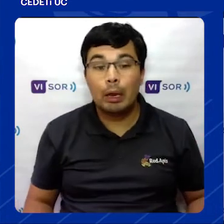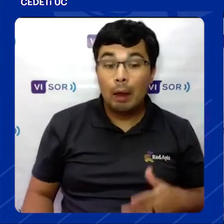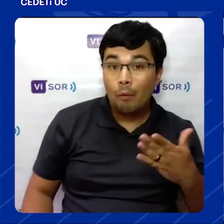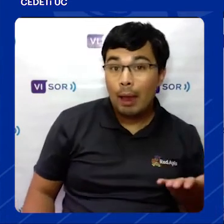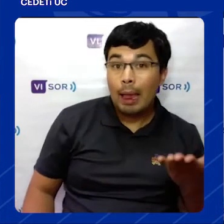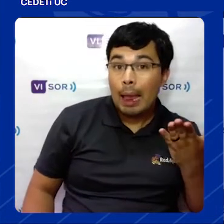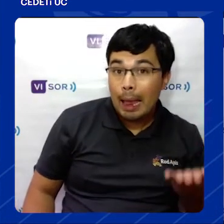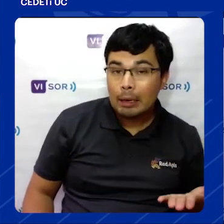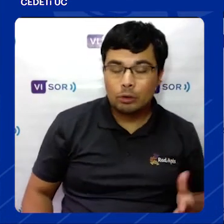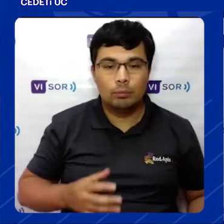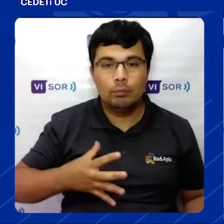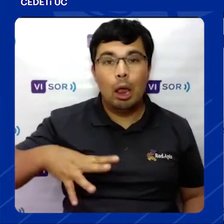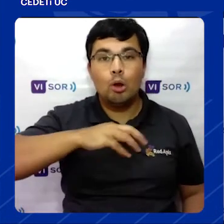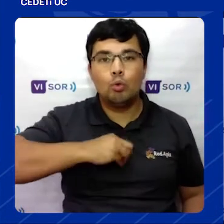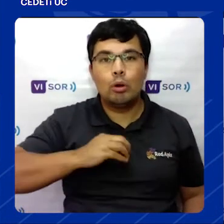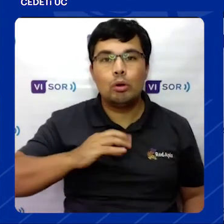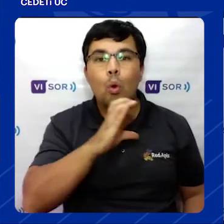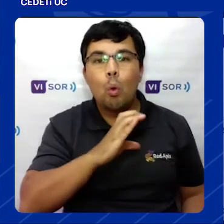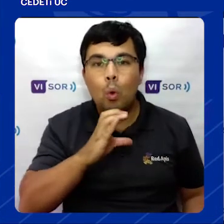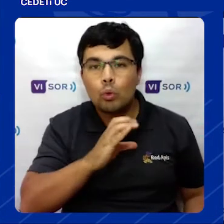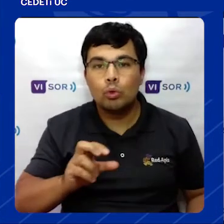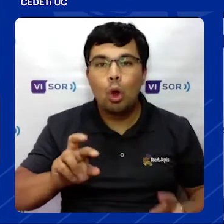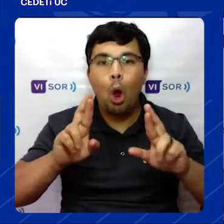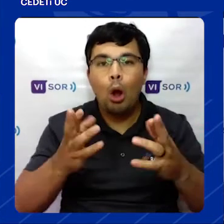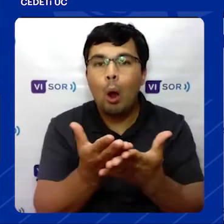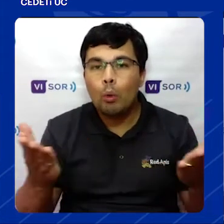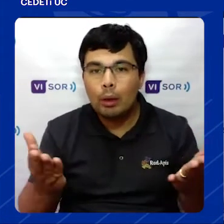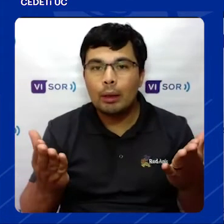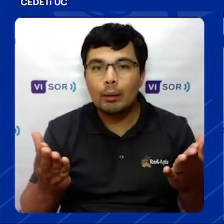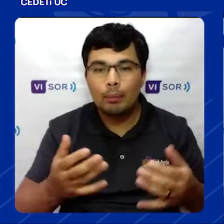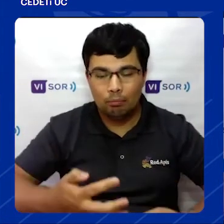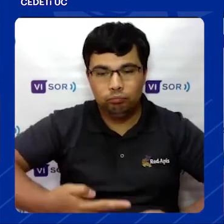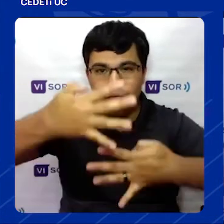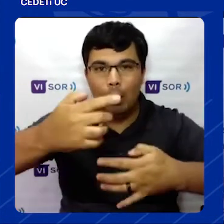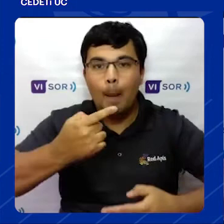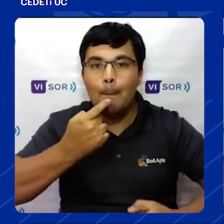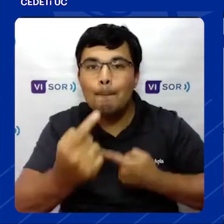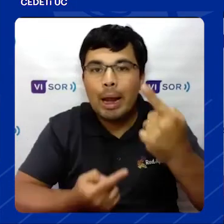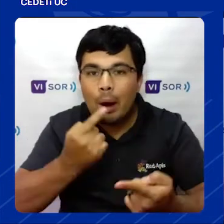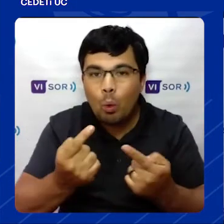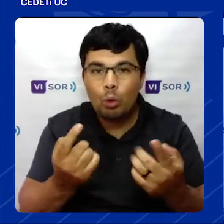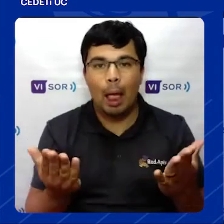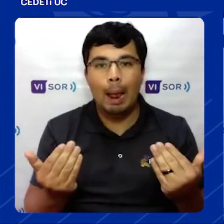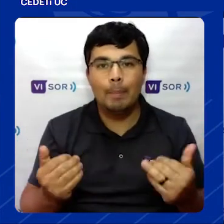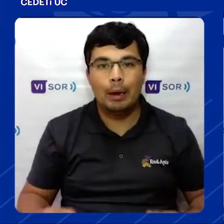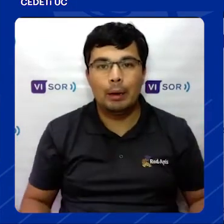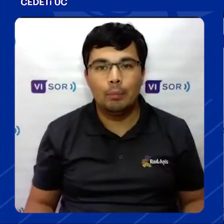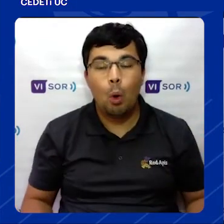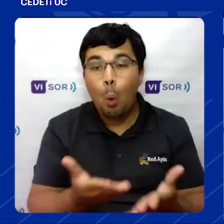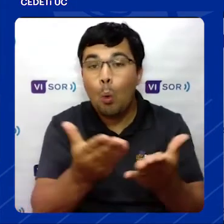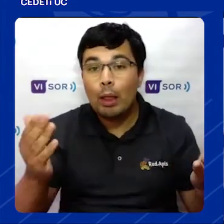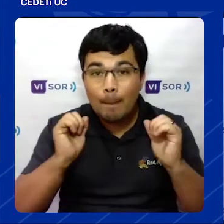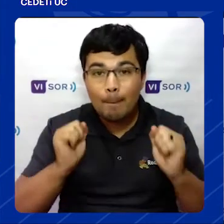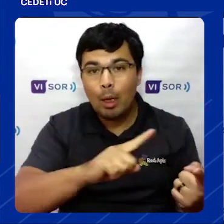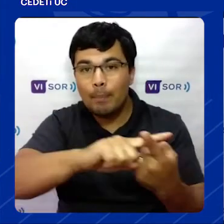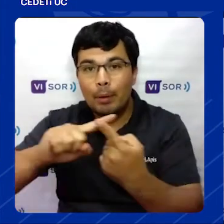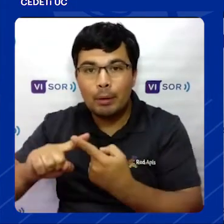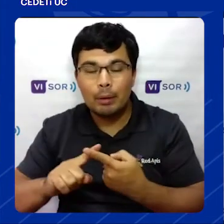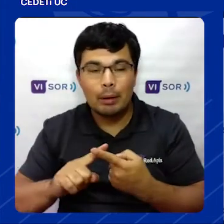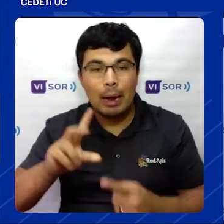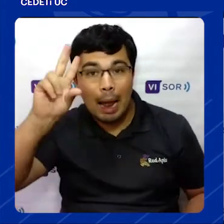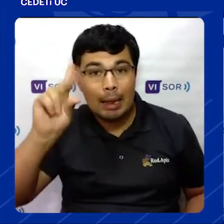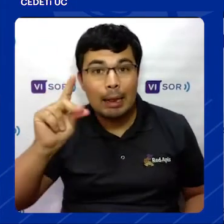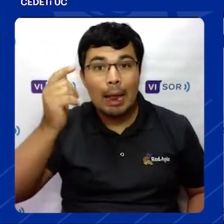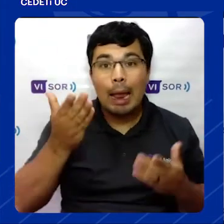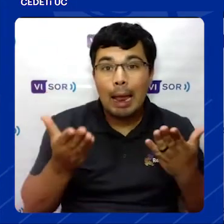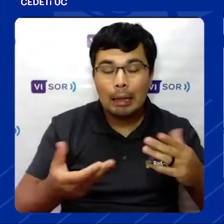Y bueno, eso es nuestro curso. Esperamos todas sus preguntas, esperamos que puedan participar. La idea es poder poner esta